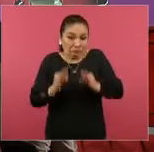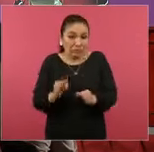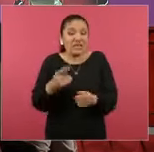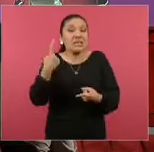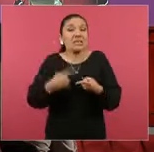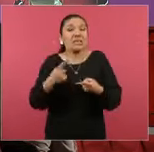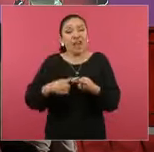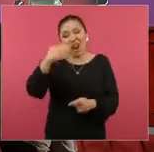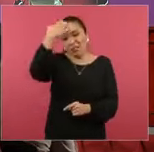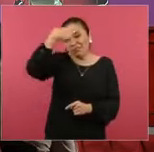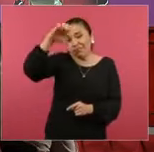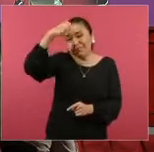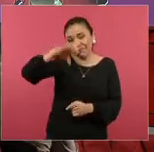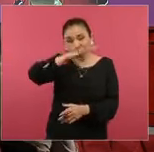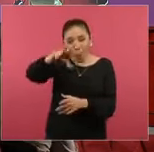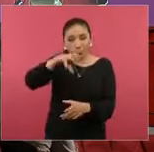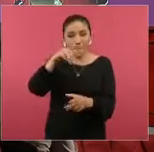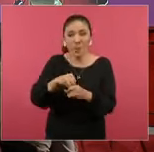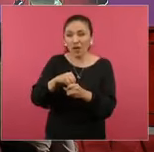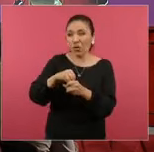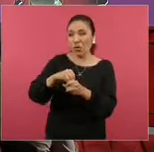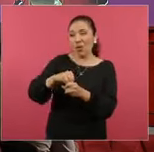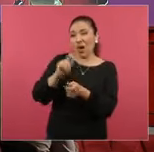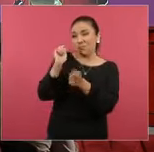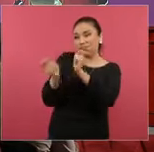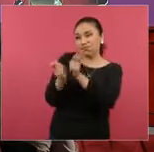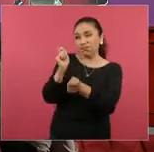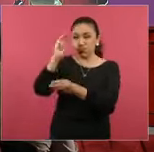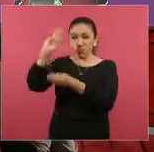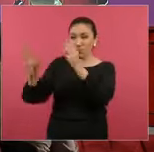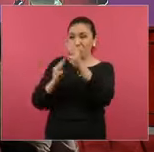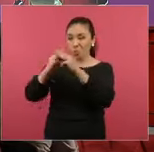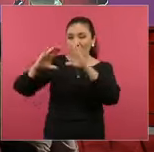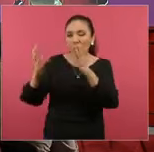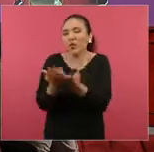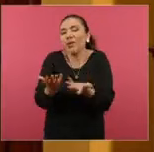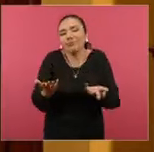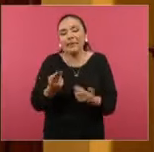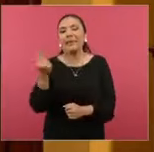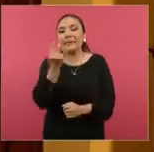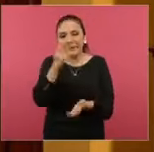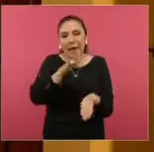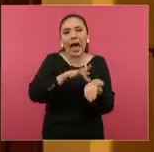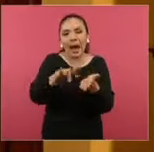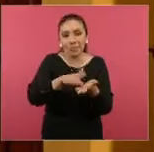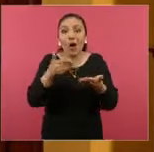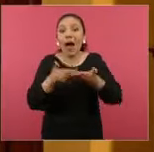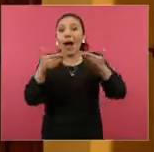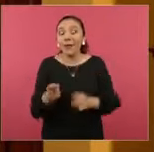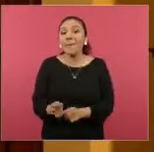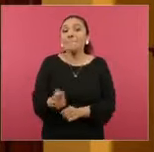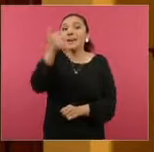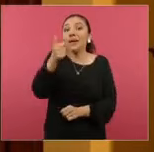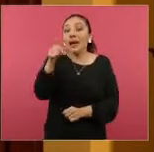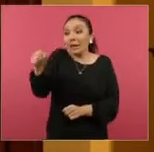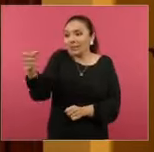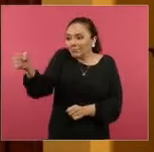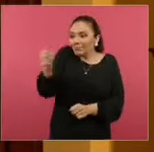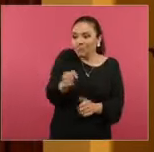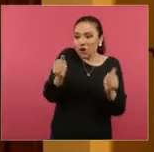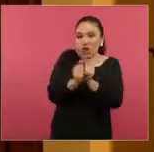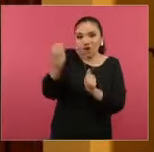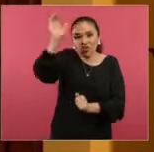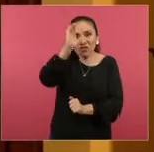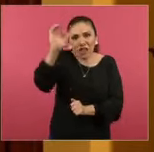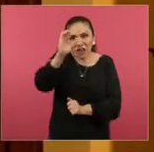especialista en todo lo que hay en este mundo. Se necesita el apoyo y por primera vez la comunidad científica respondió